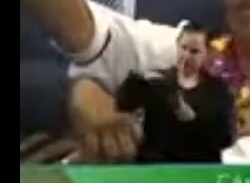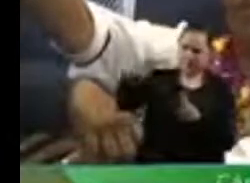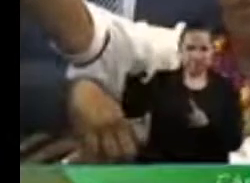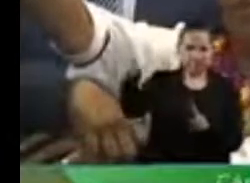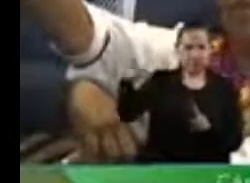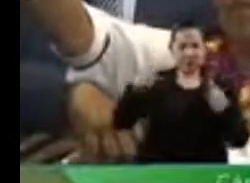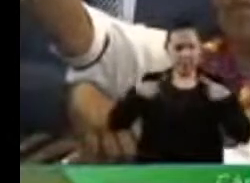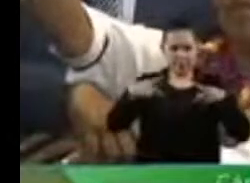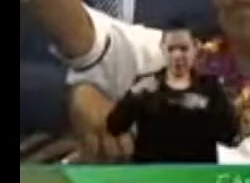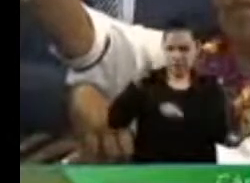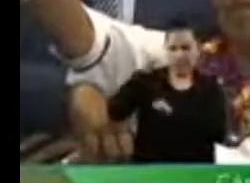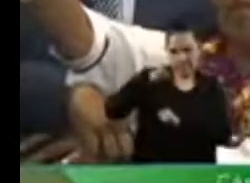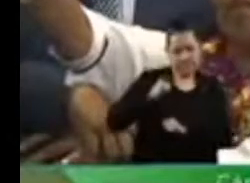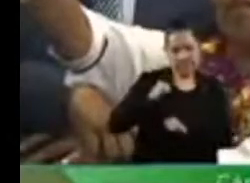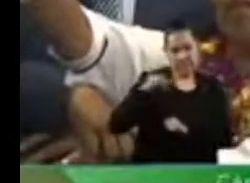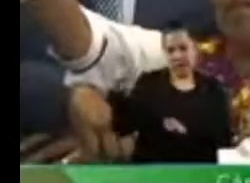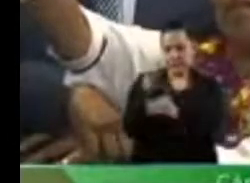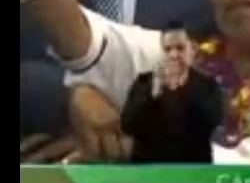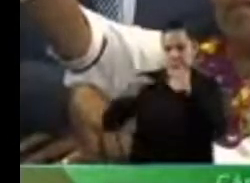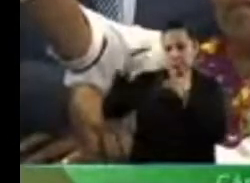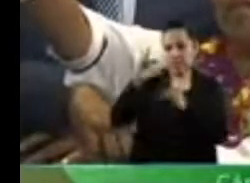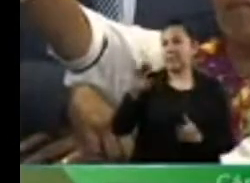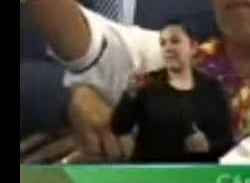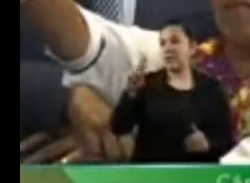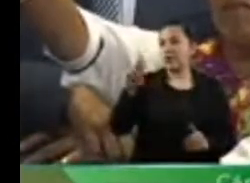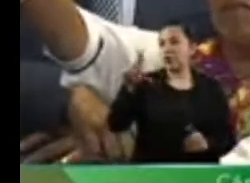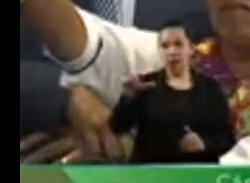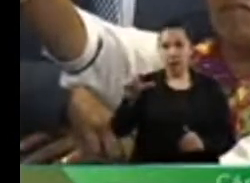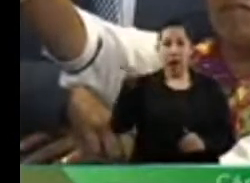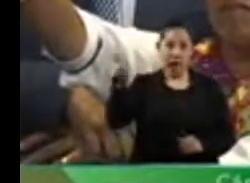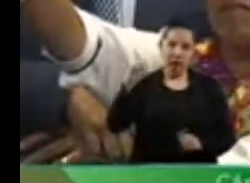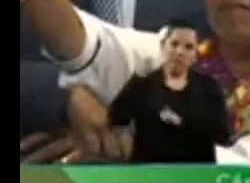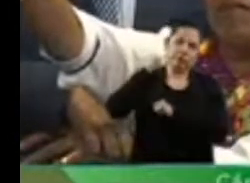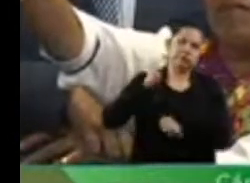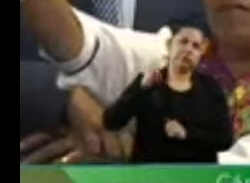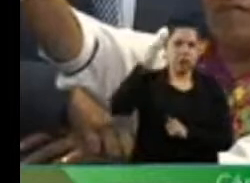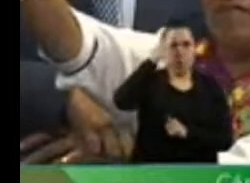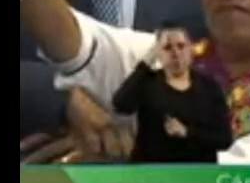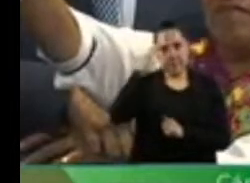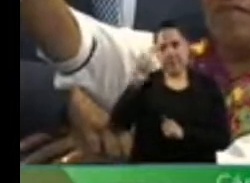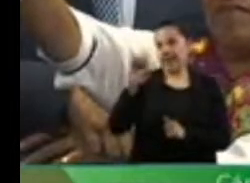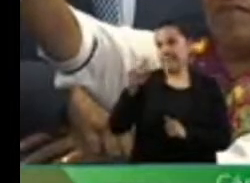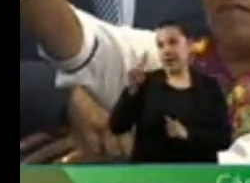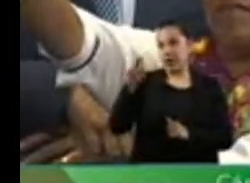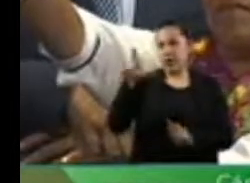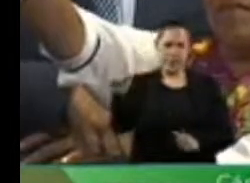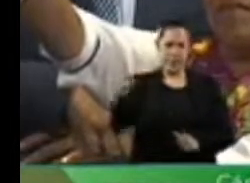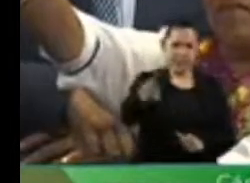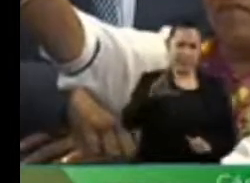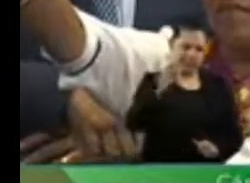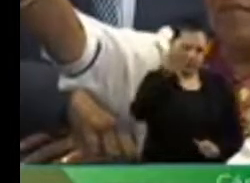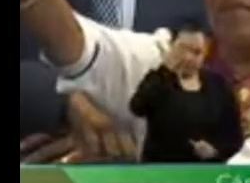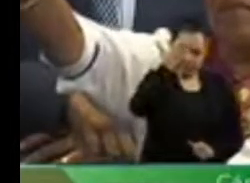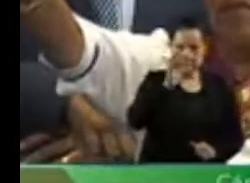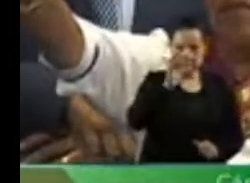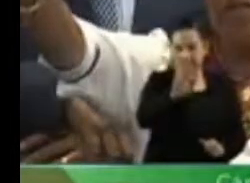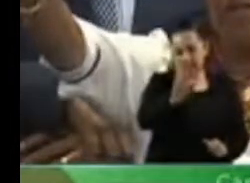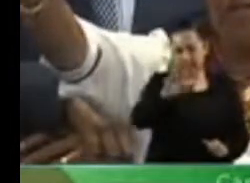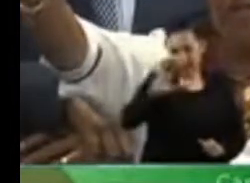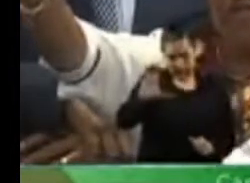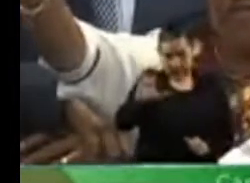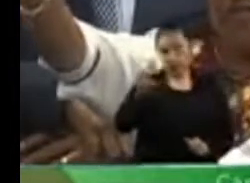Iberdrola, el comandante Iberdrola, alias Felipe del Sagrado Corazón de Jesús Calderón Hinojosa? ¿Y cómo se puede